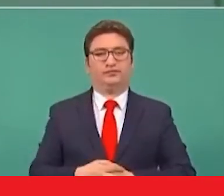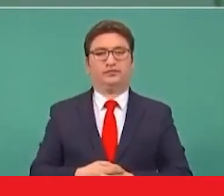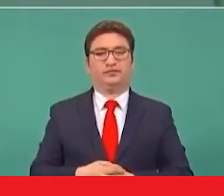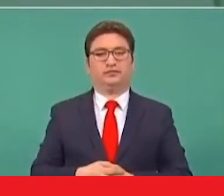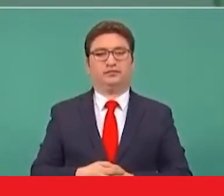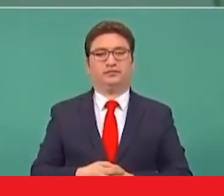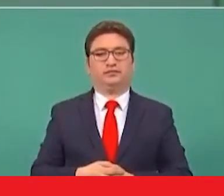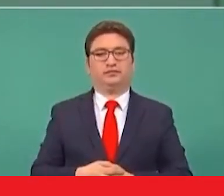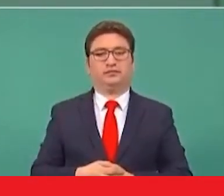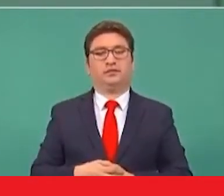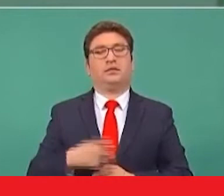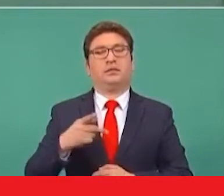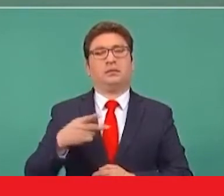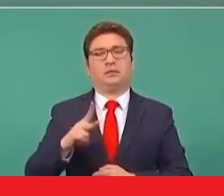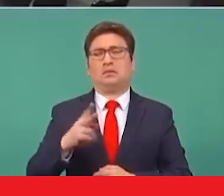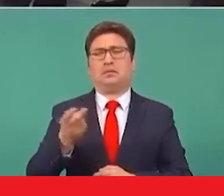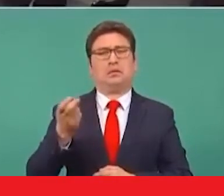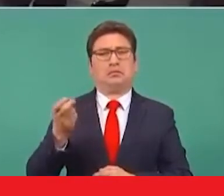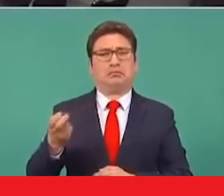pero con eso, y